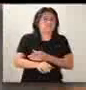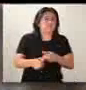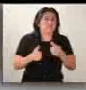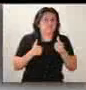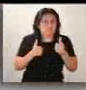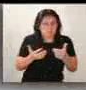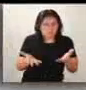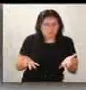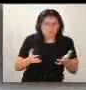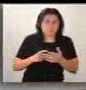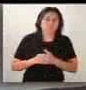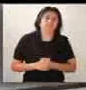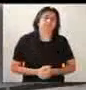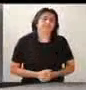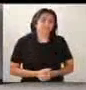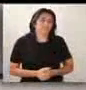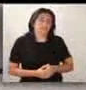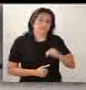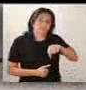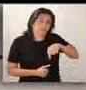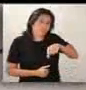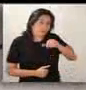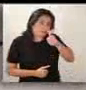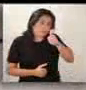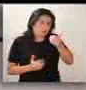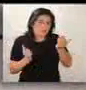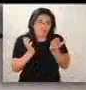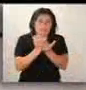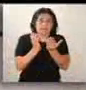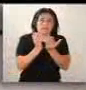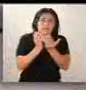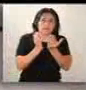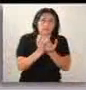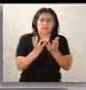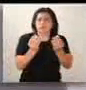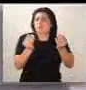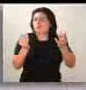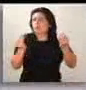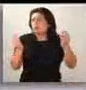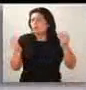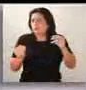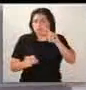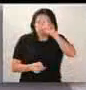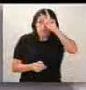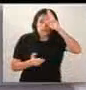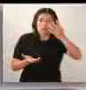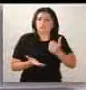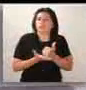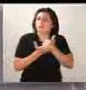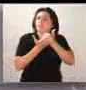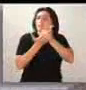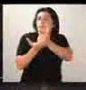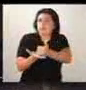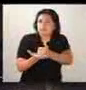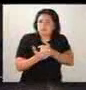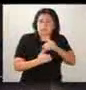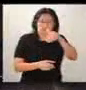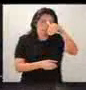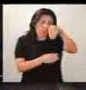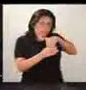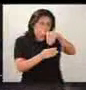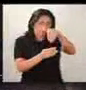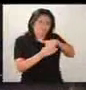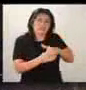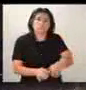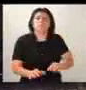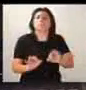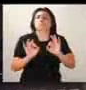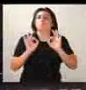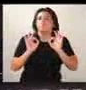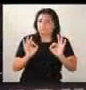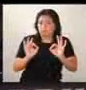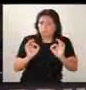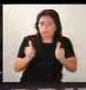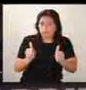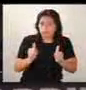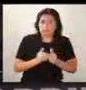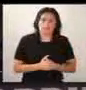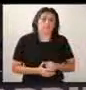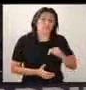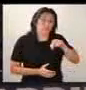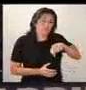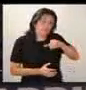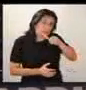peruanos contribuiremos para que la jornada sea todo un éxito. Porque este 10 de abril se realizarán las elecciones generales y Parlamento